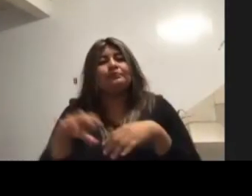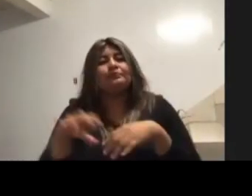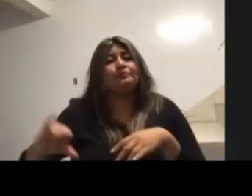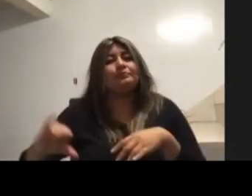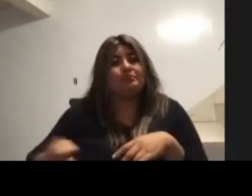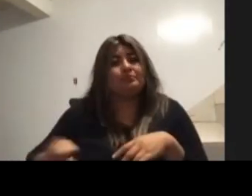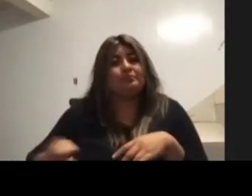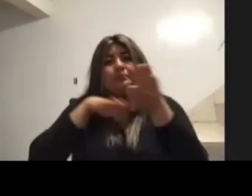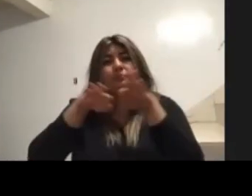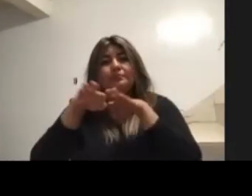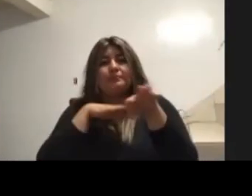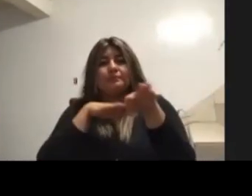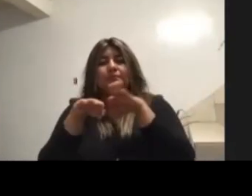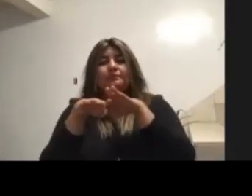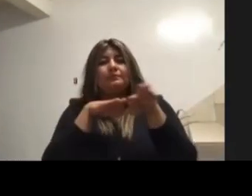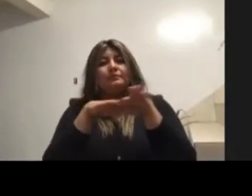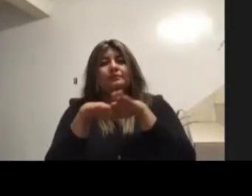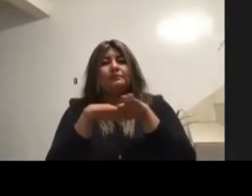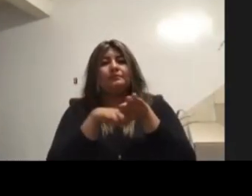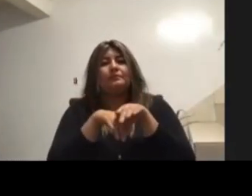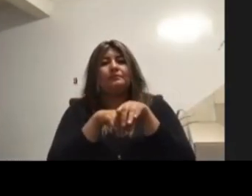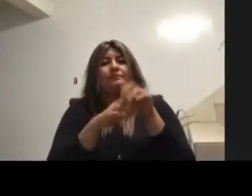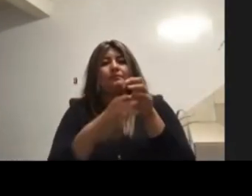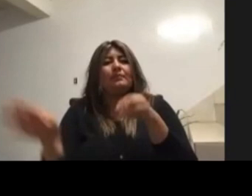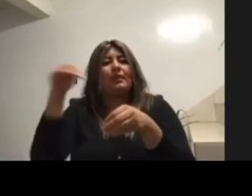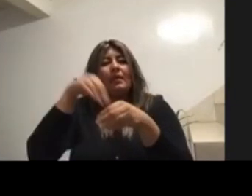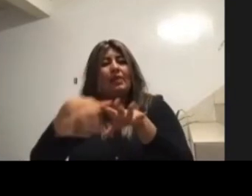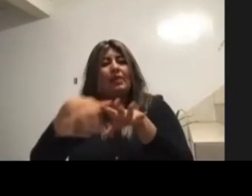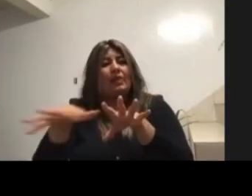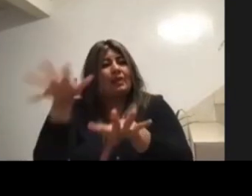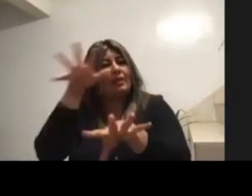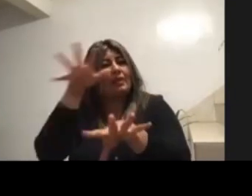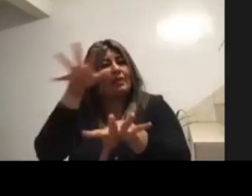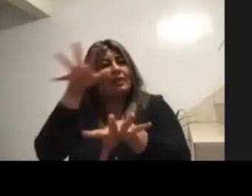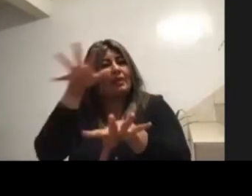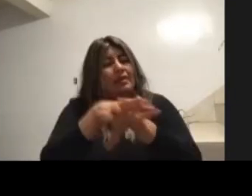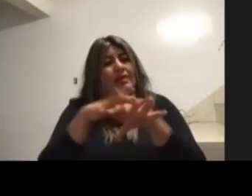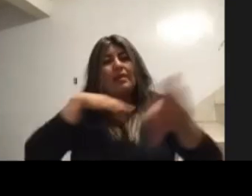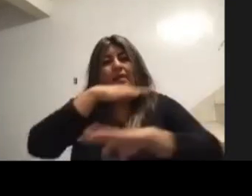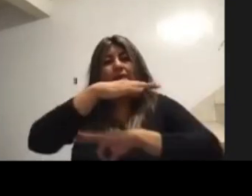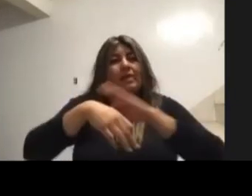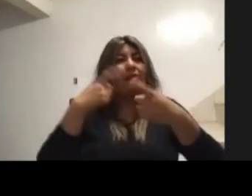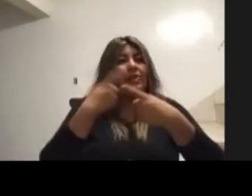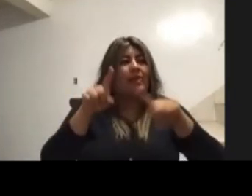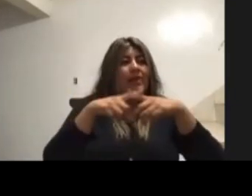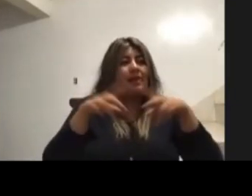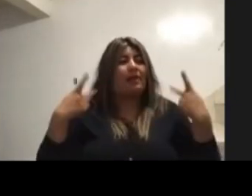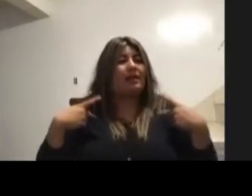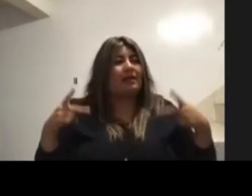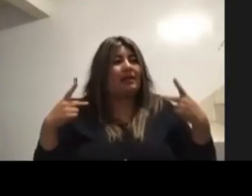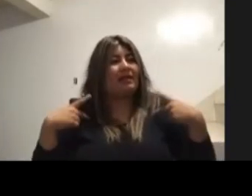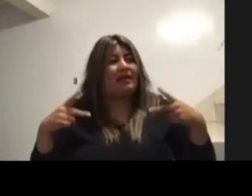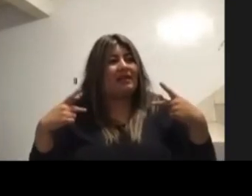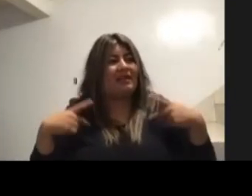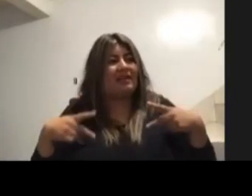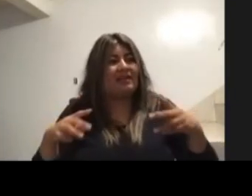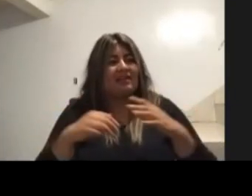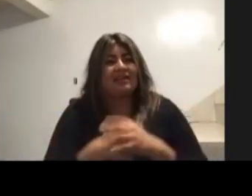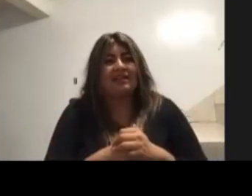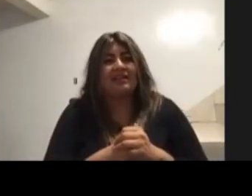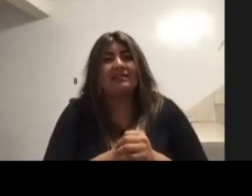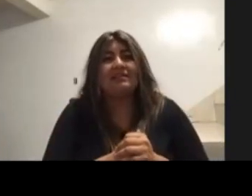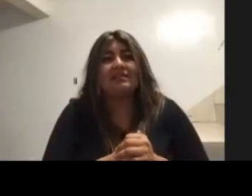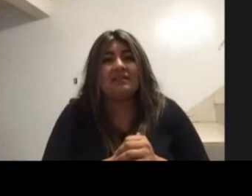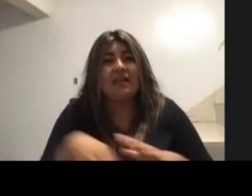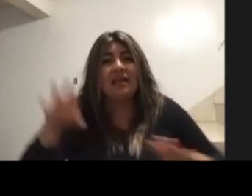trabajo para incorporar a las diversidades en la escuela. Entonces, creo que sí habría que repensarlo y